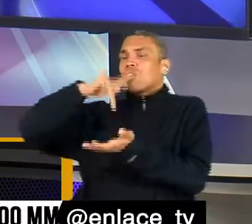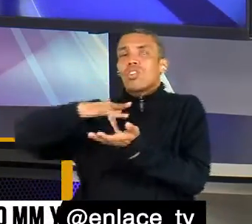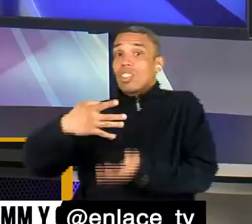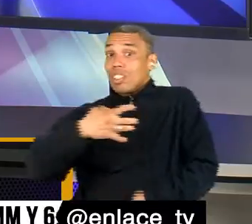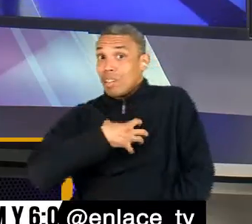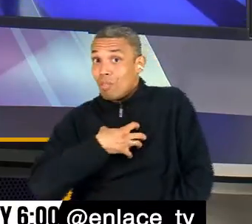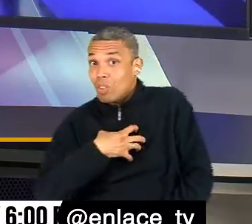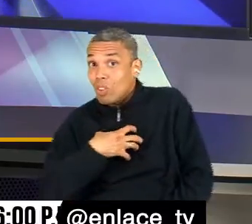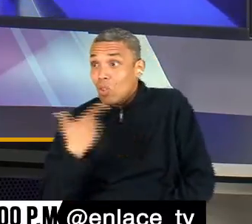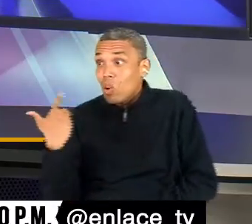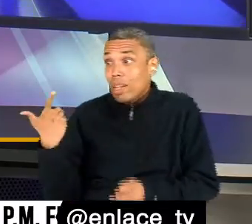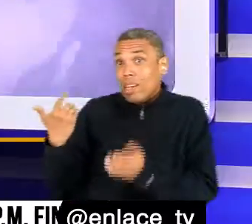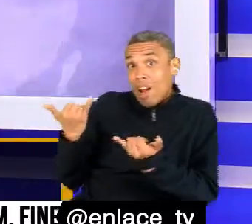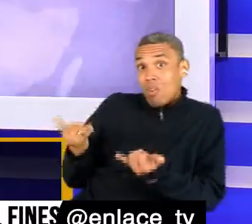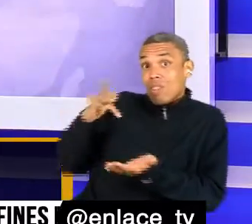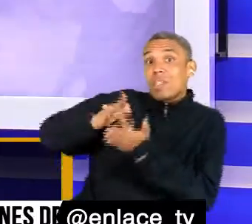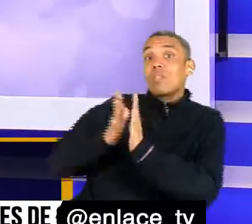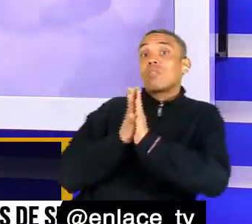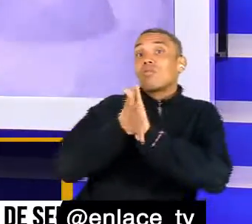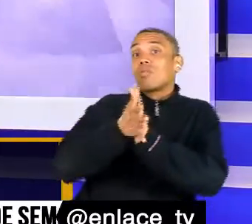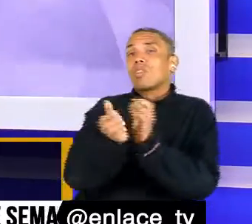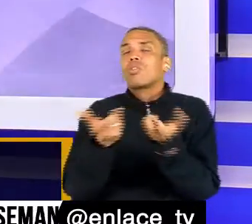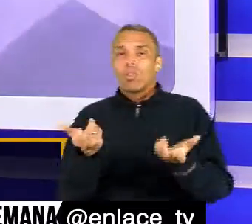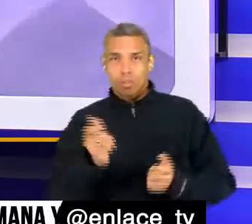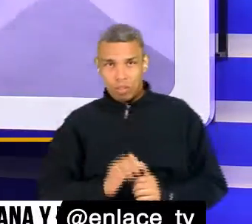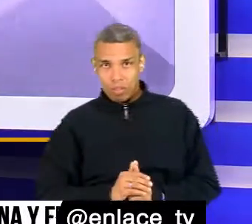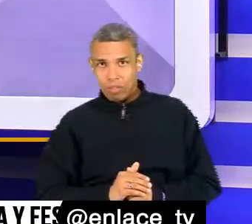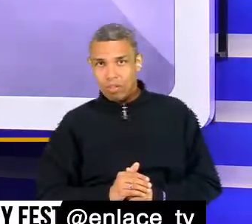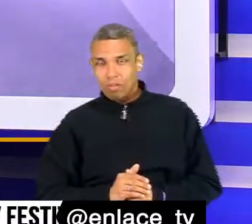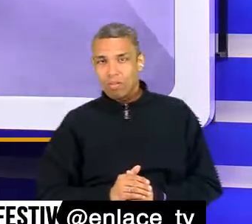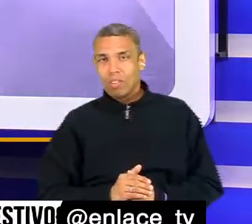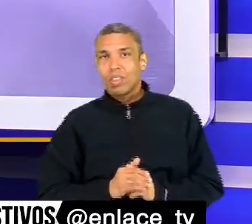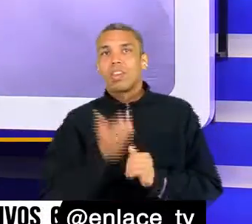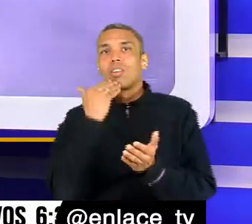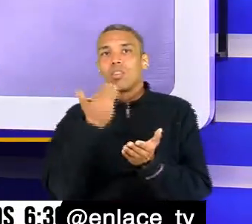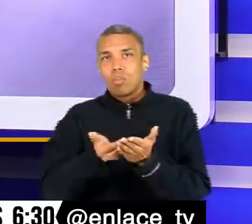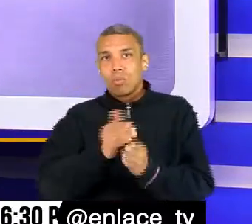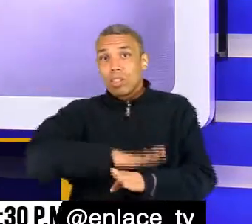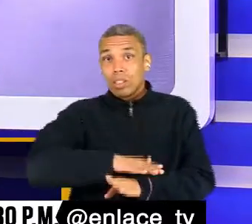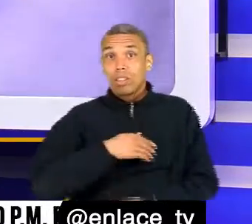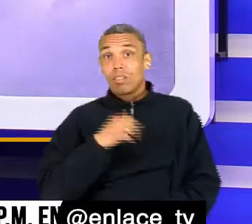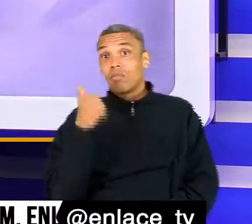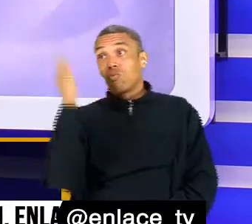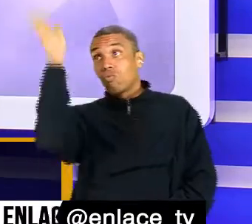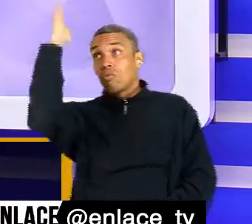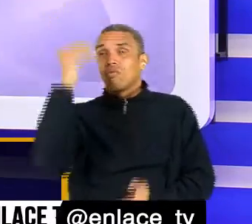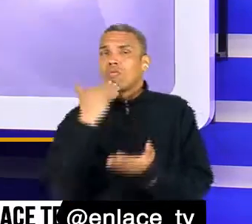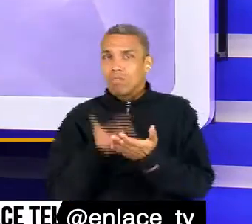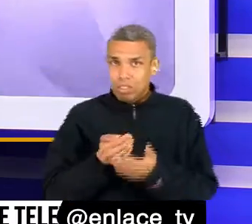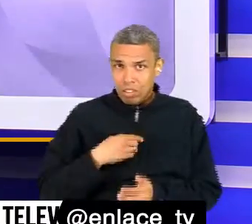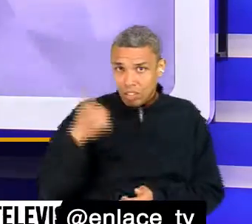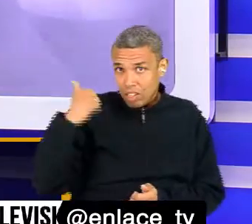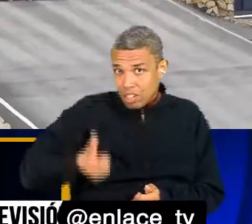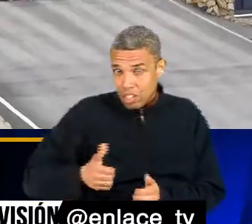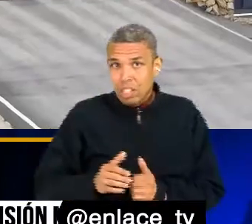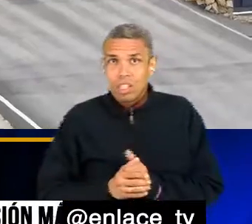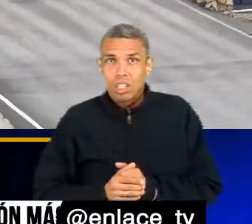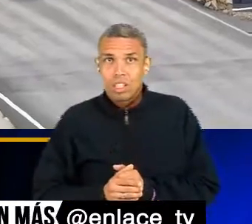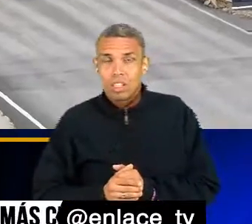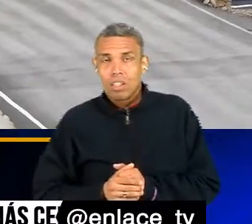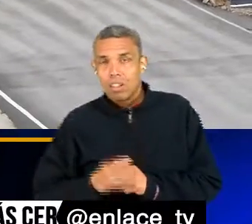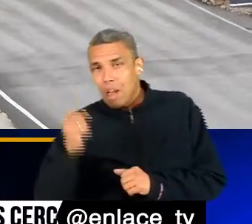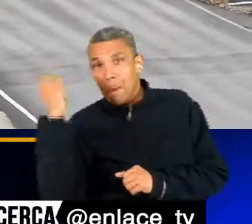trae? ¿Cómo le fue? Buenas tardes, sí, gracias a Dios me fue muy bien. Quedé de